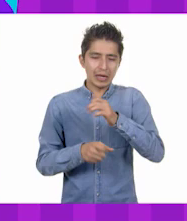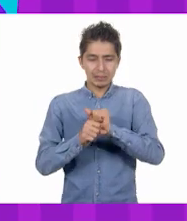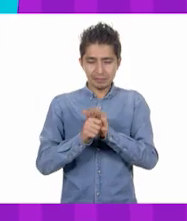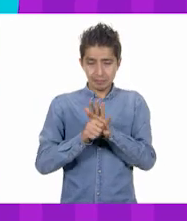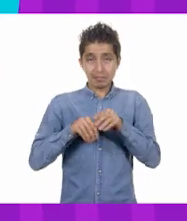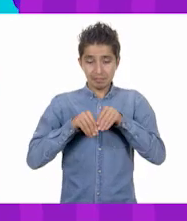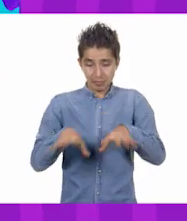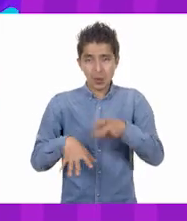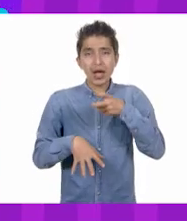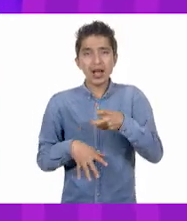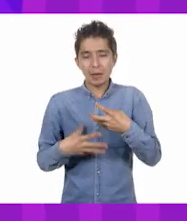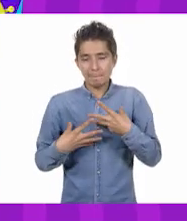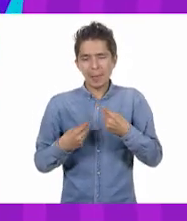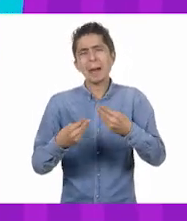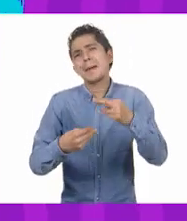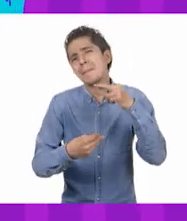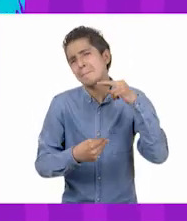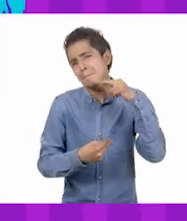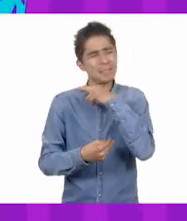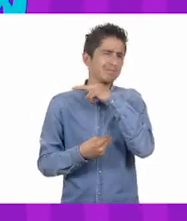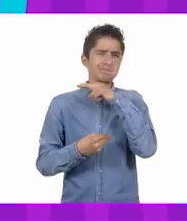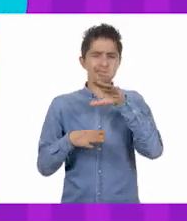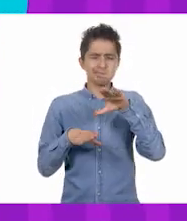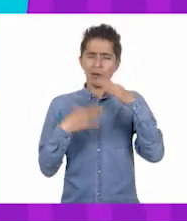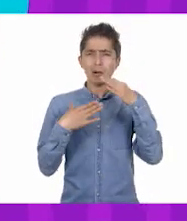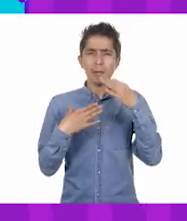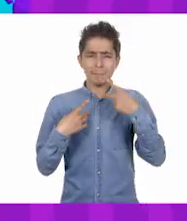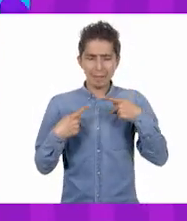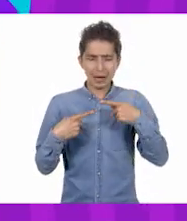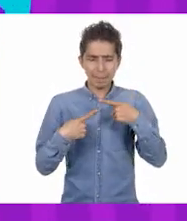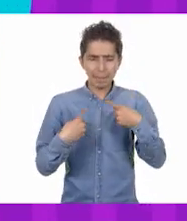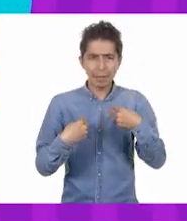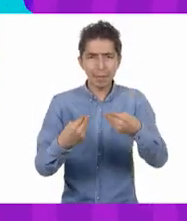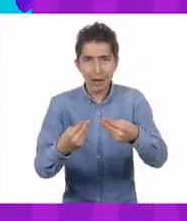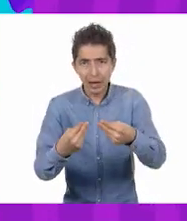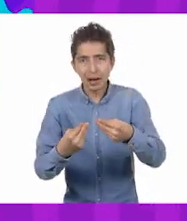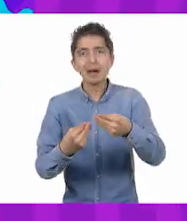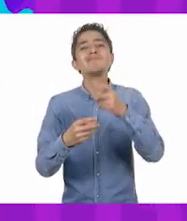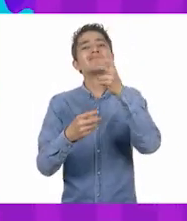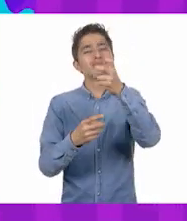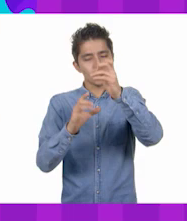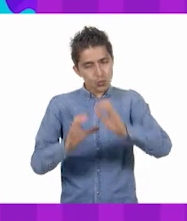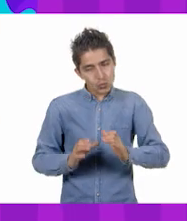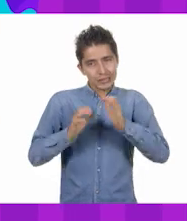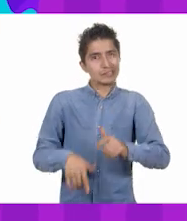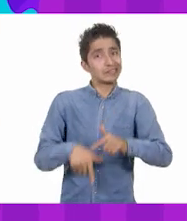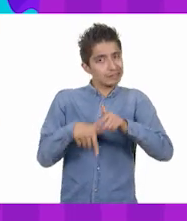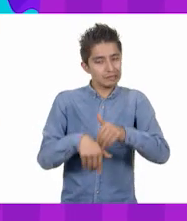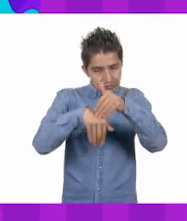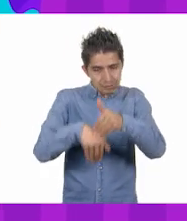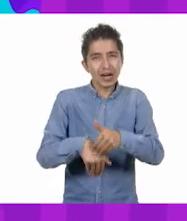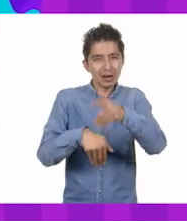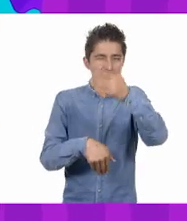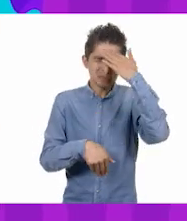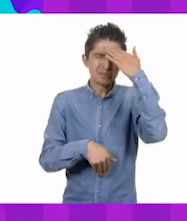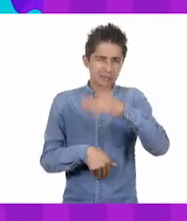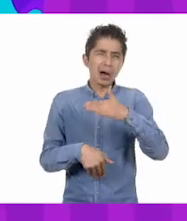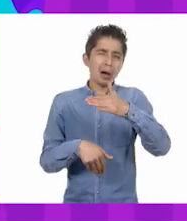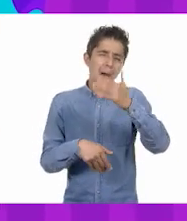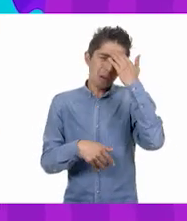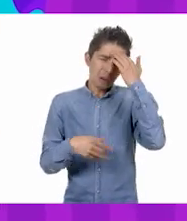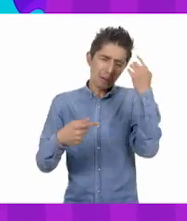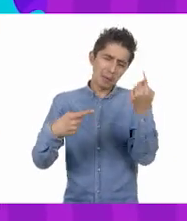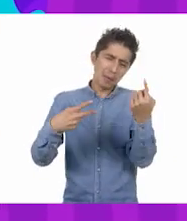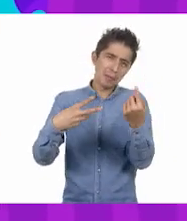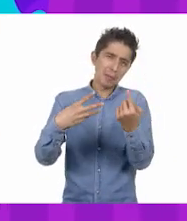una enfermedad que se contagia muy fácilmente entre las personas. Por eso hay que continuar cuidándonos siguiendo las buenas prácticas que ya todos